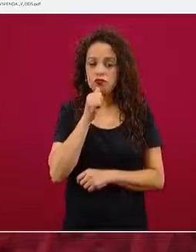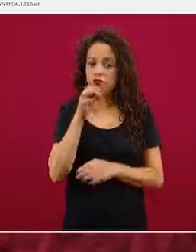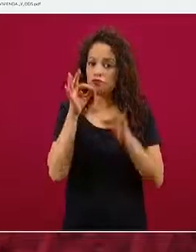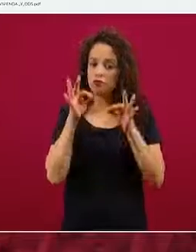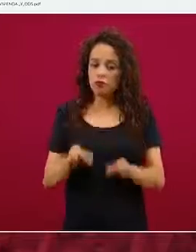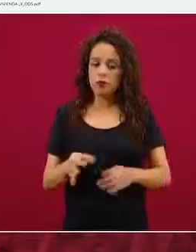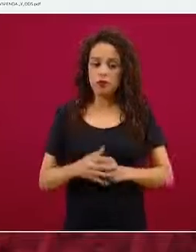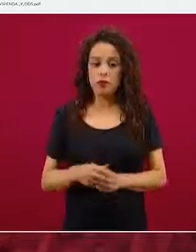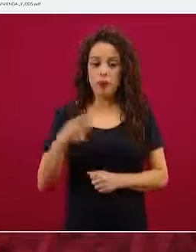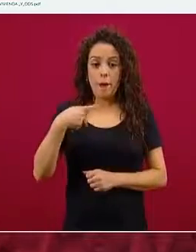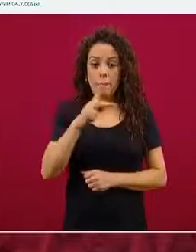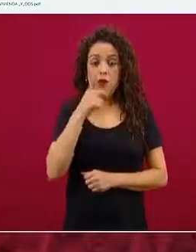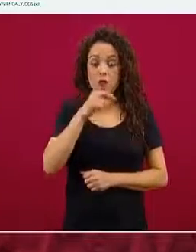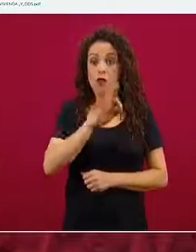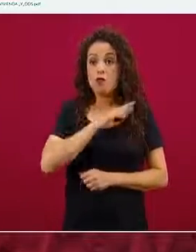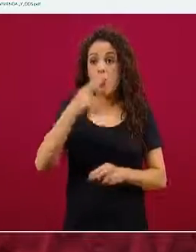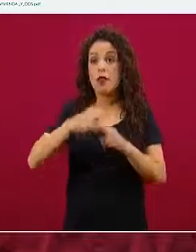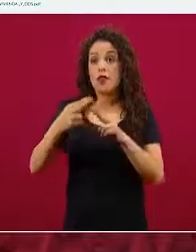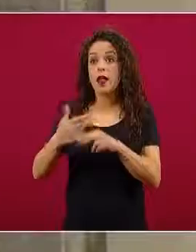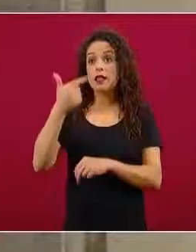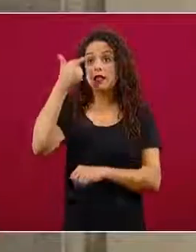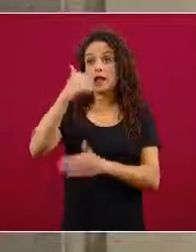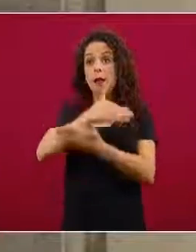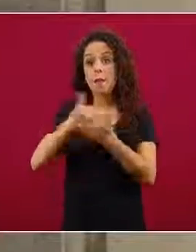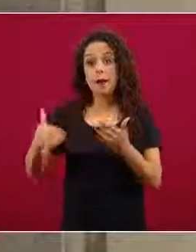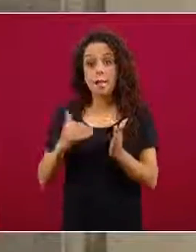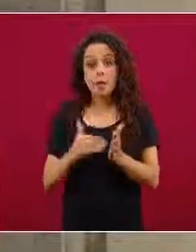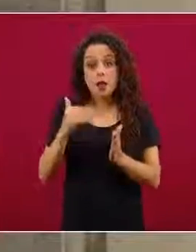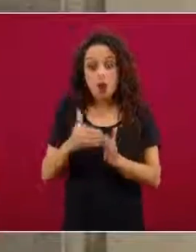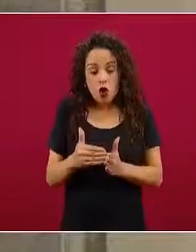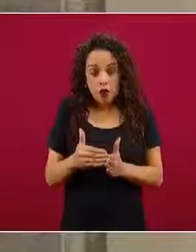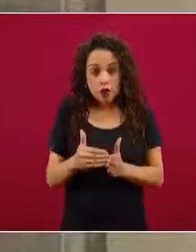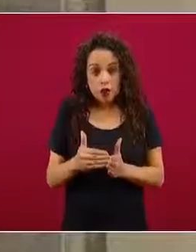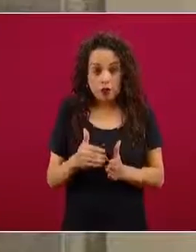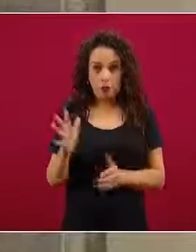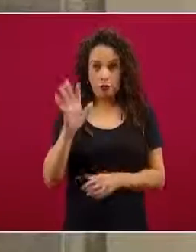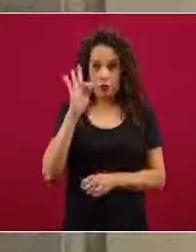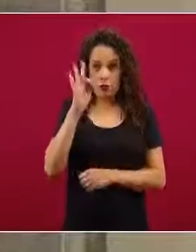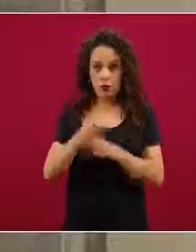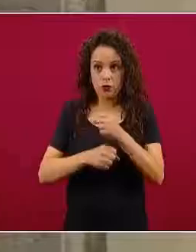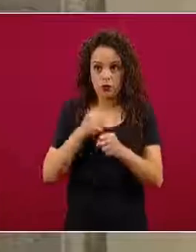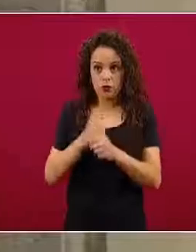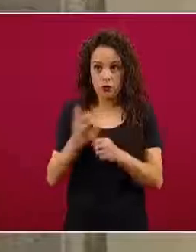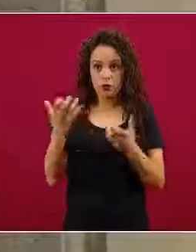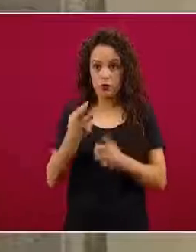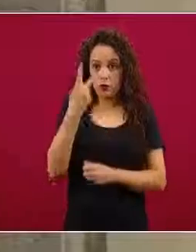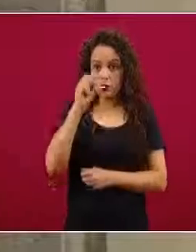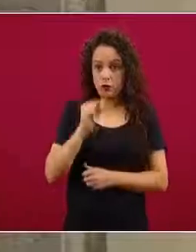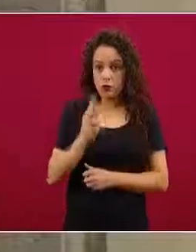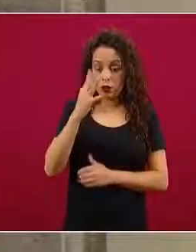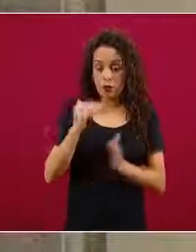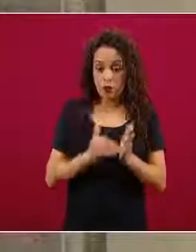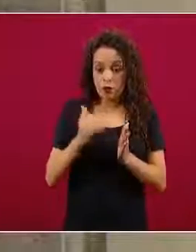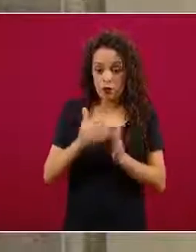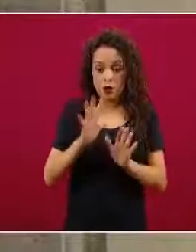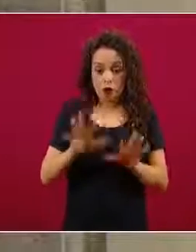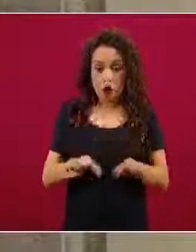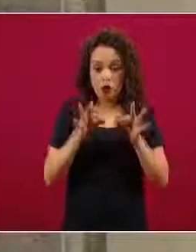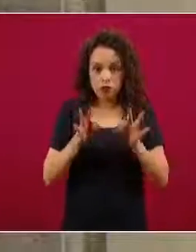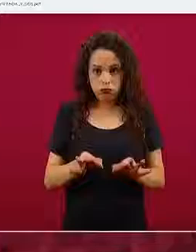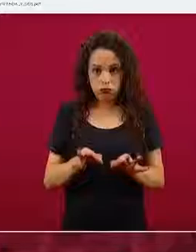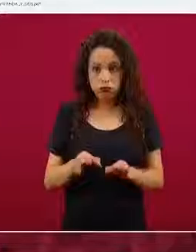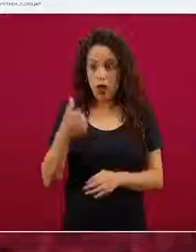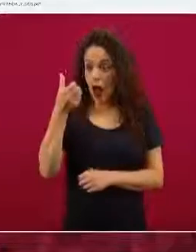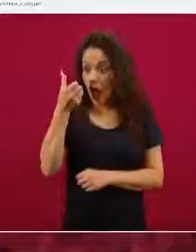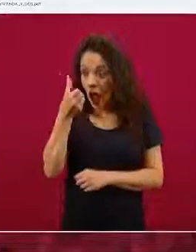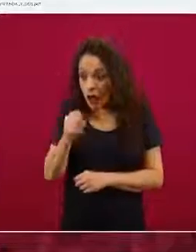cifra puede llegar hasta 7.5 millones. O sea, en 40 años Coret regularizó 2.5 millones de lotes y aún así